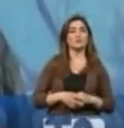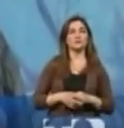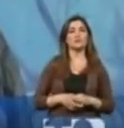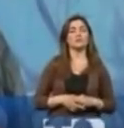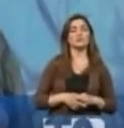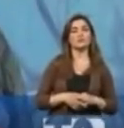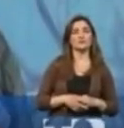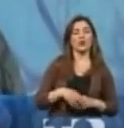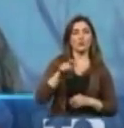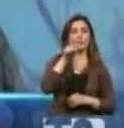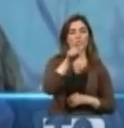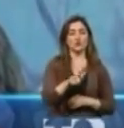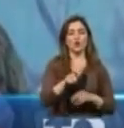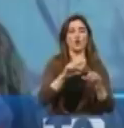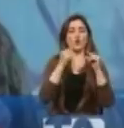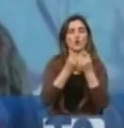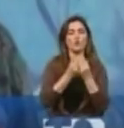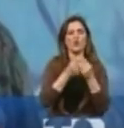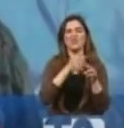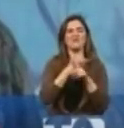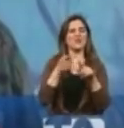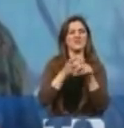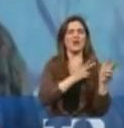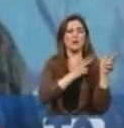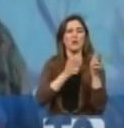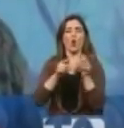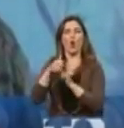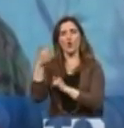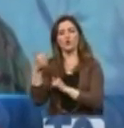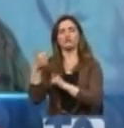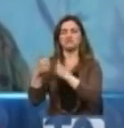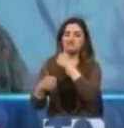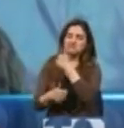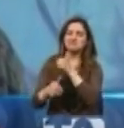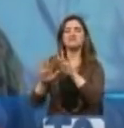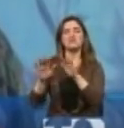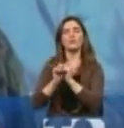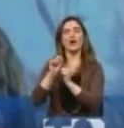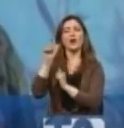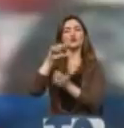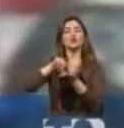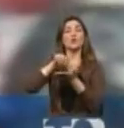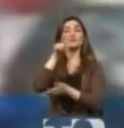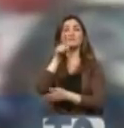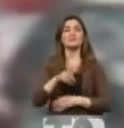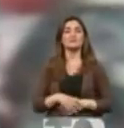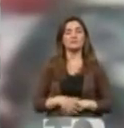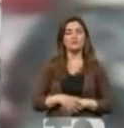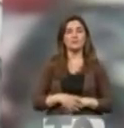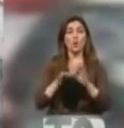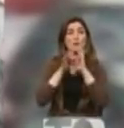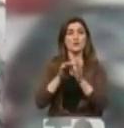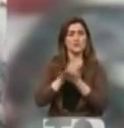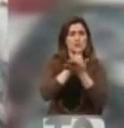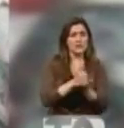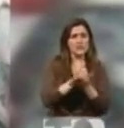artillería autopropulsado, el otro es un cabo primero que es de la ciudad de La Tacunga. Fueron auxiliados por sus